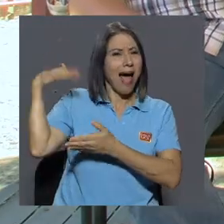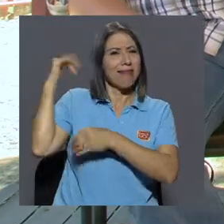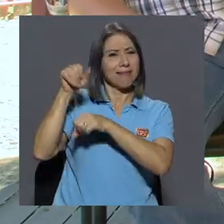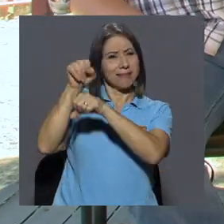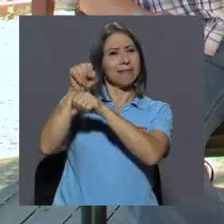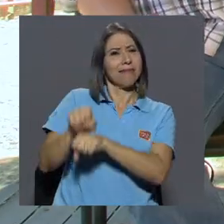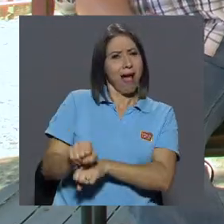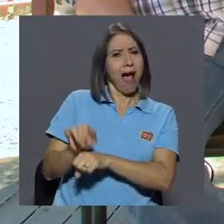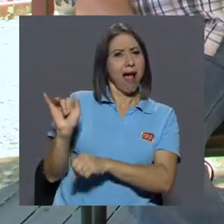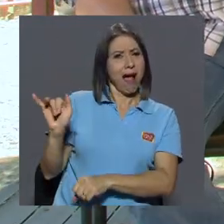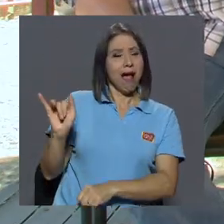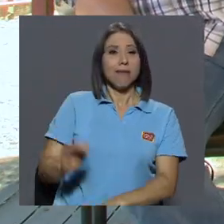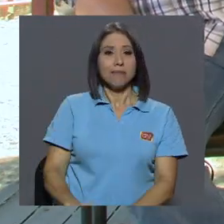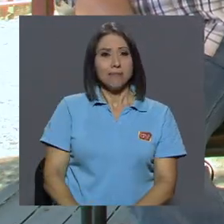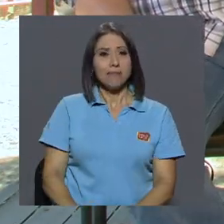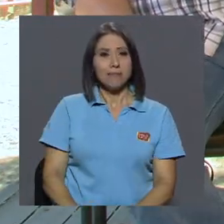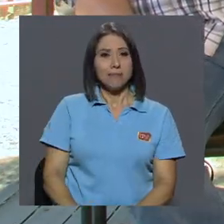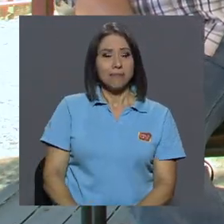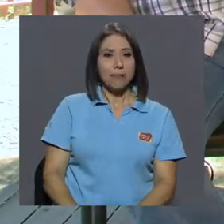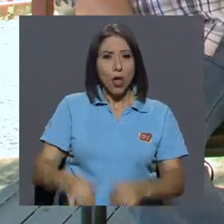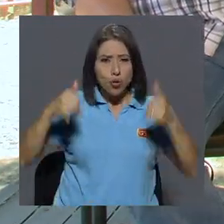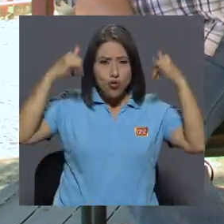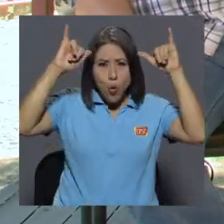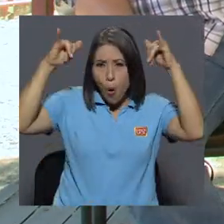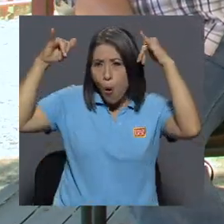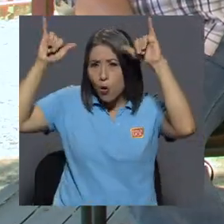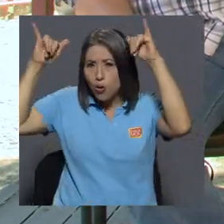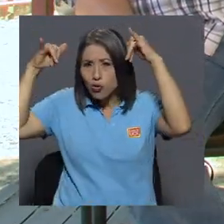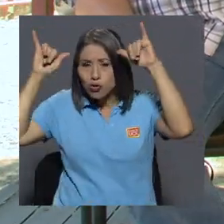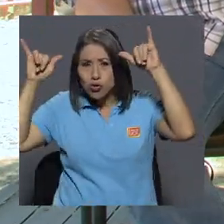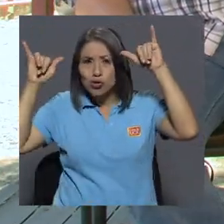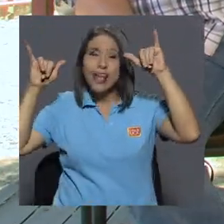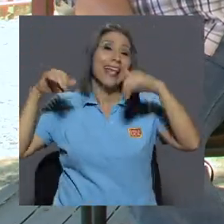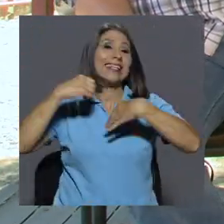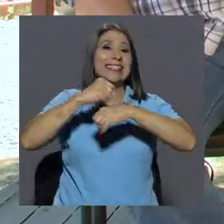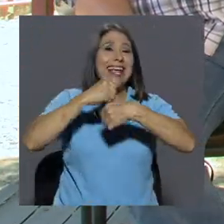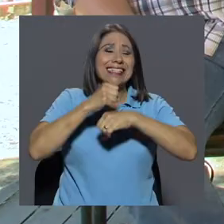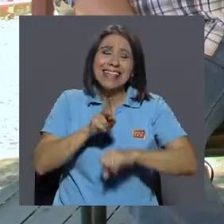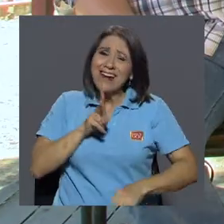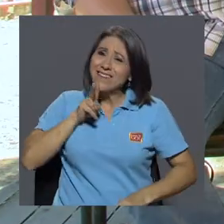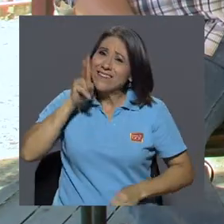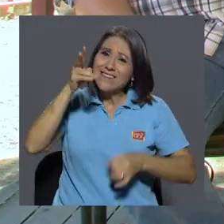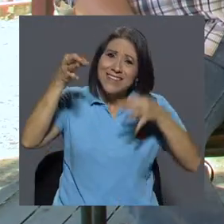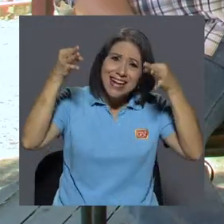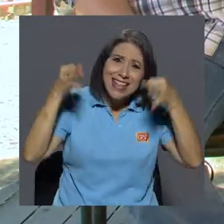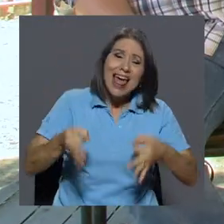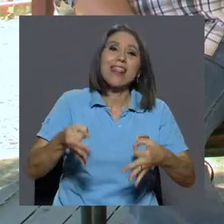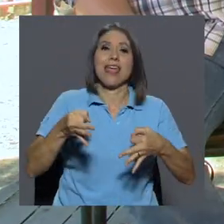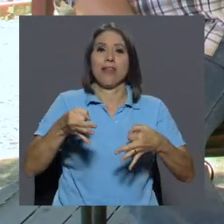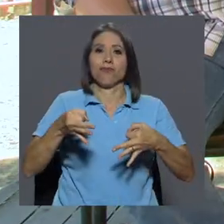eso. Los toros, se hacía el tope, verdadero tope,